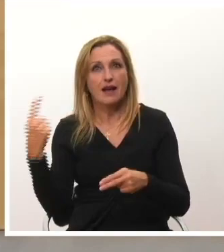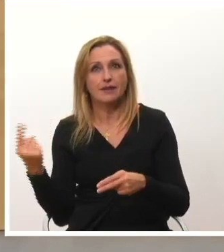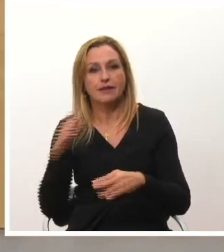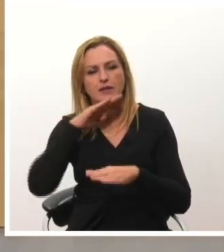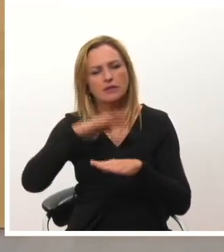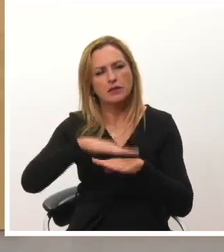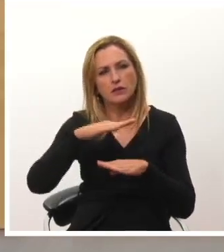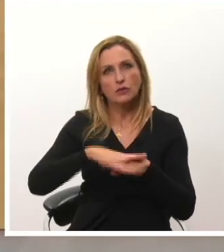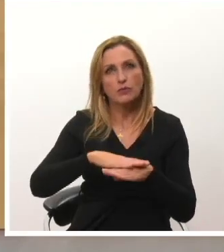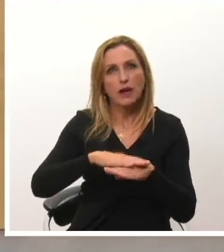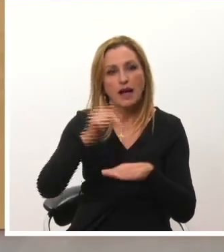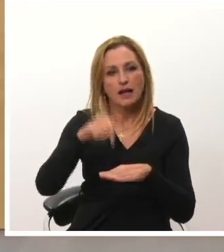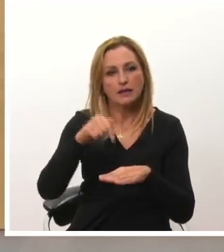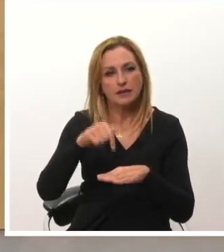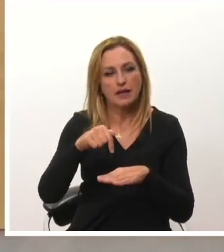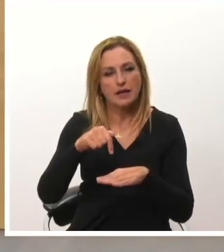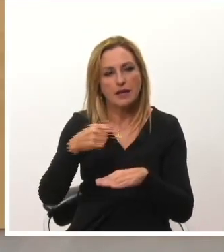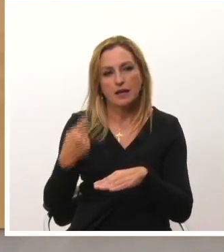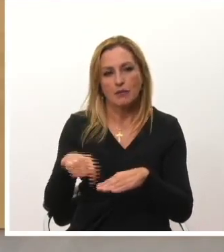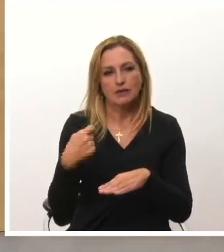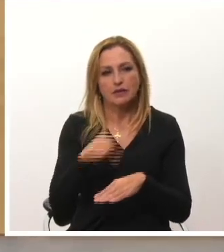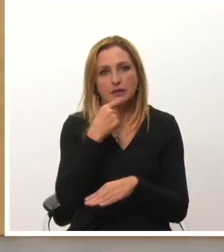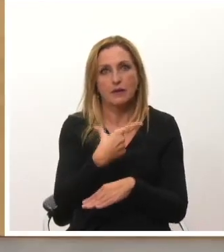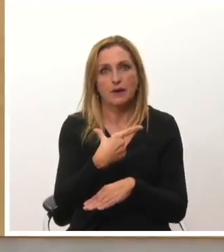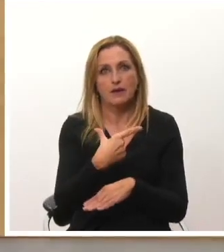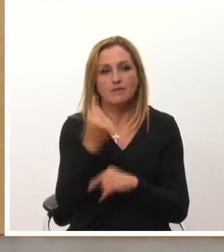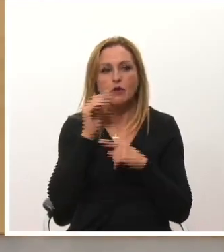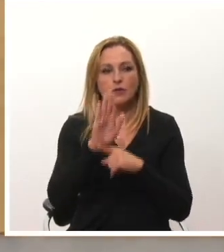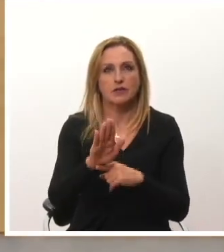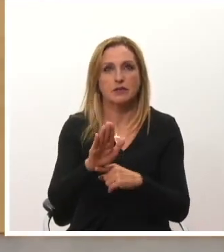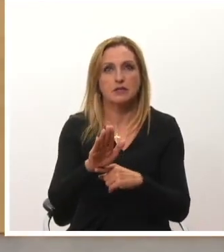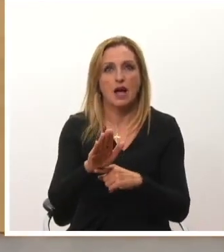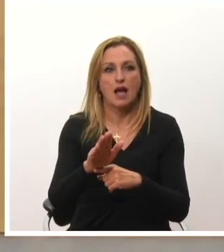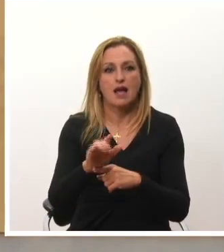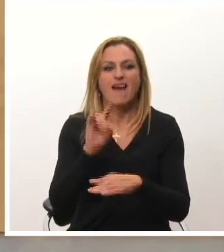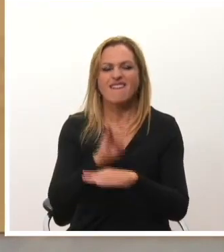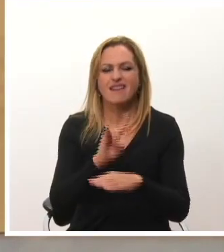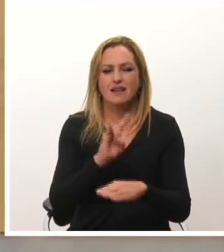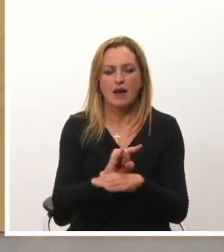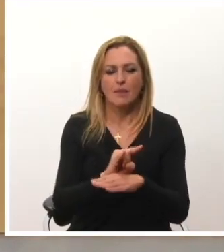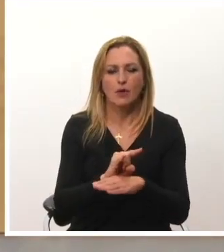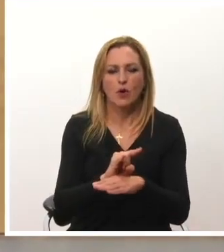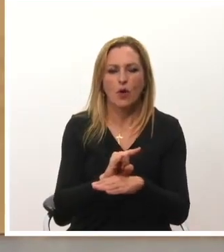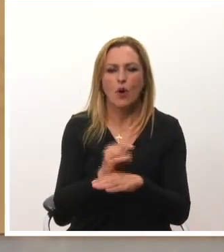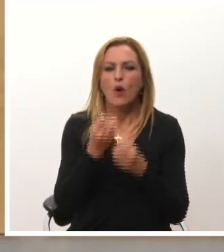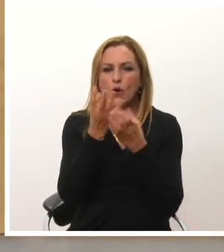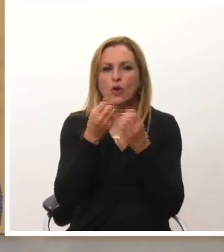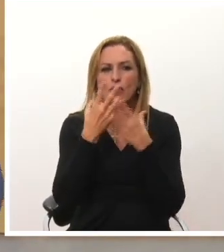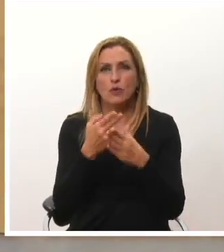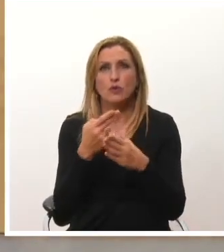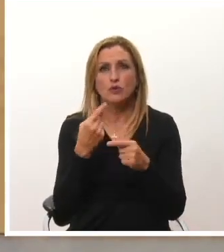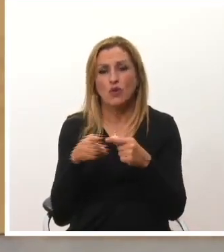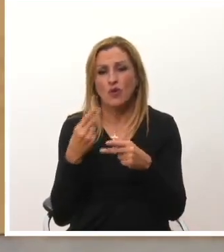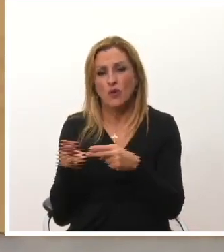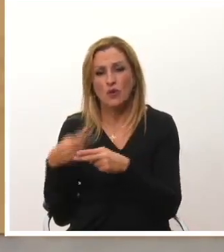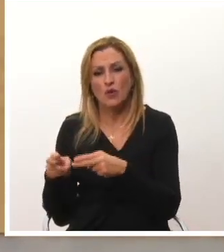con ese ejemplo es el presidente vivas no lo dejemos engañar con los discursos populistas los discursos simples han frente a los